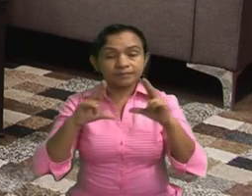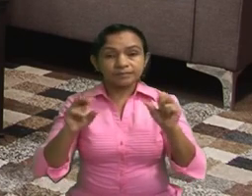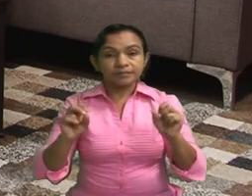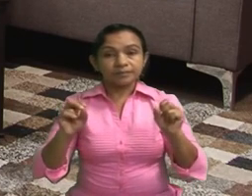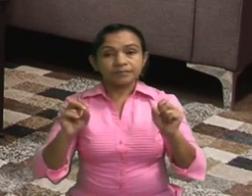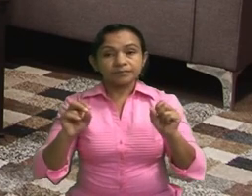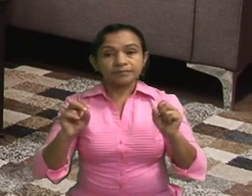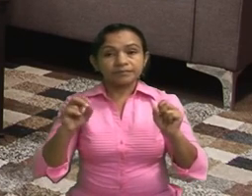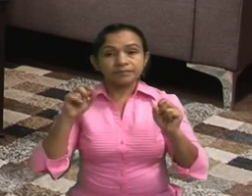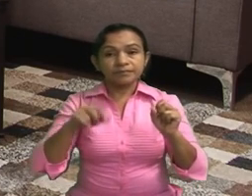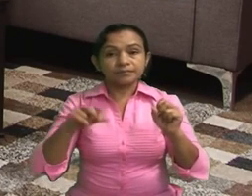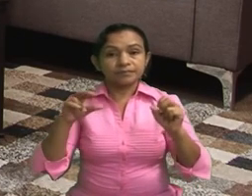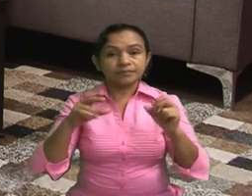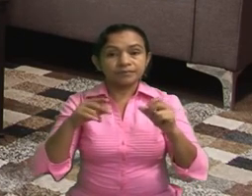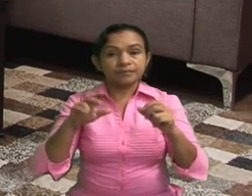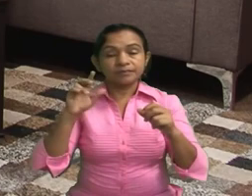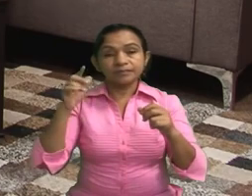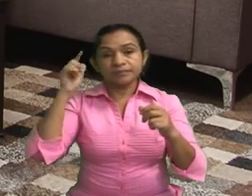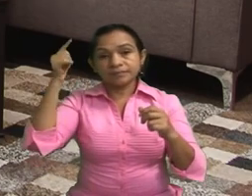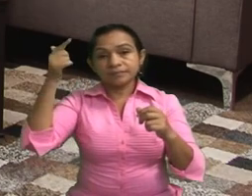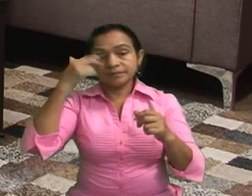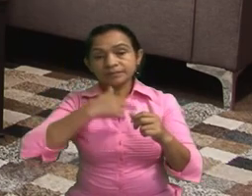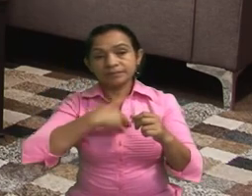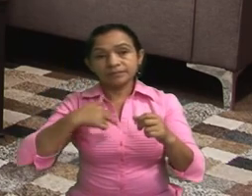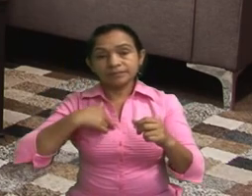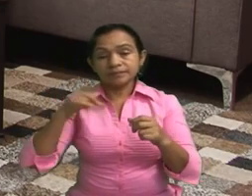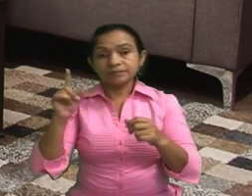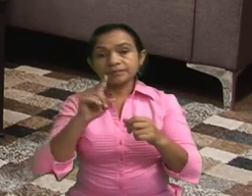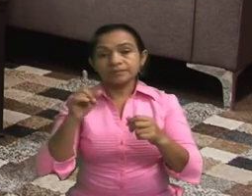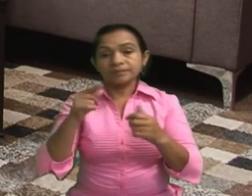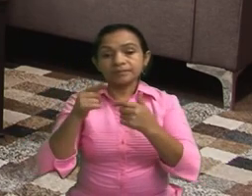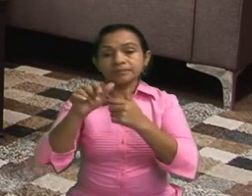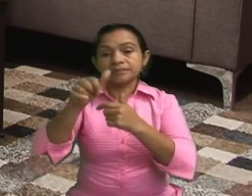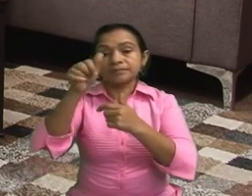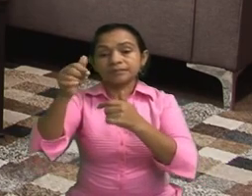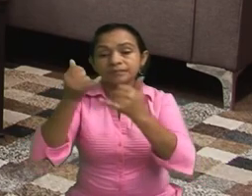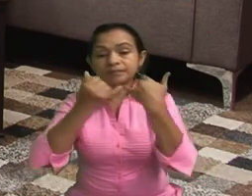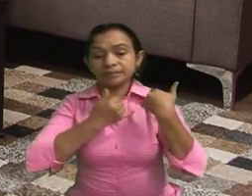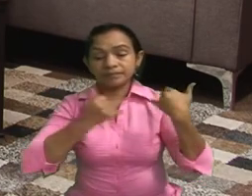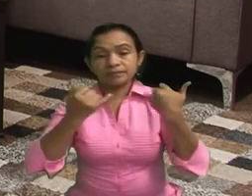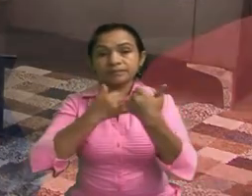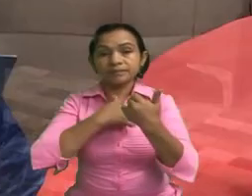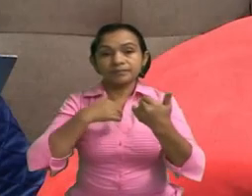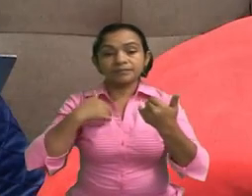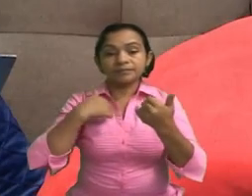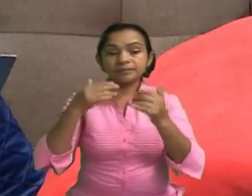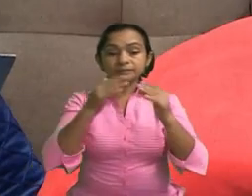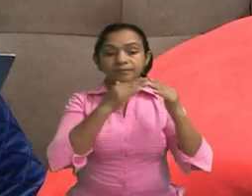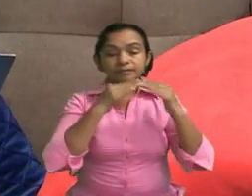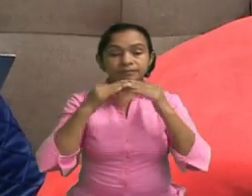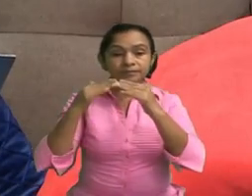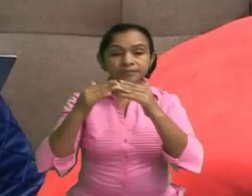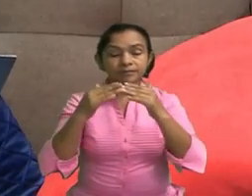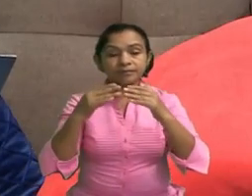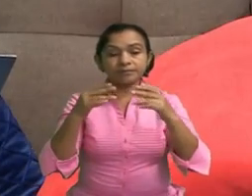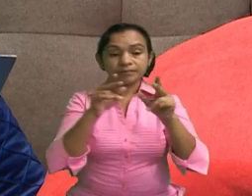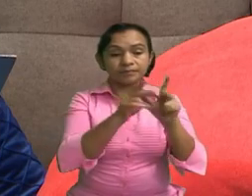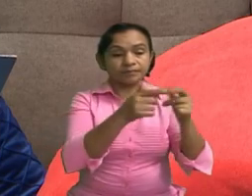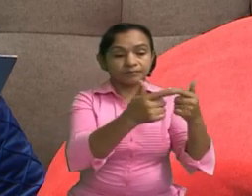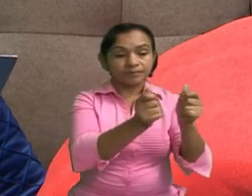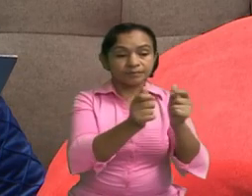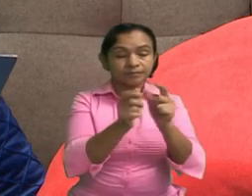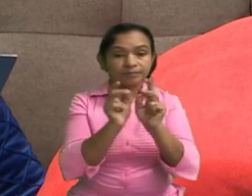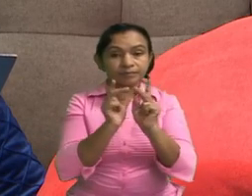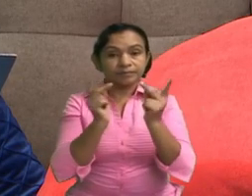directamente nosotros los funcionarios de gobierno, sino que hay toda una estructura. Y después nuestras comunidades podrán